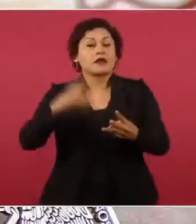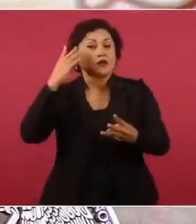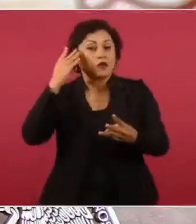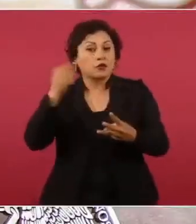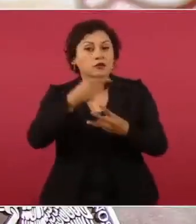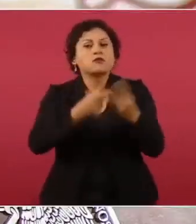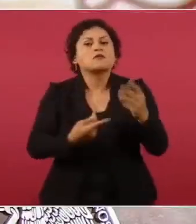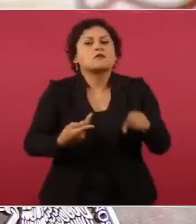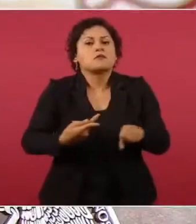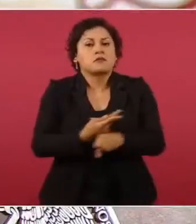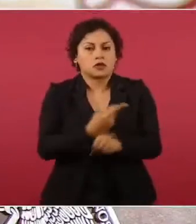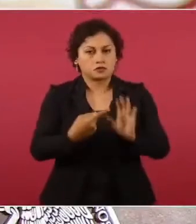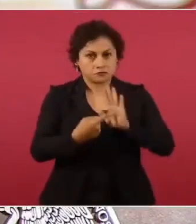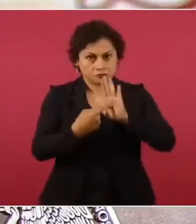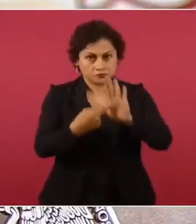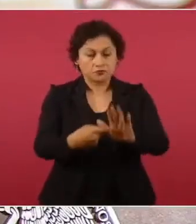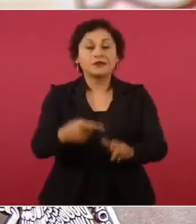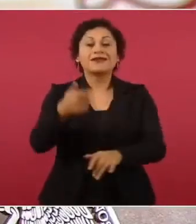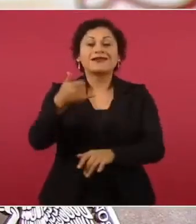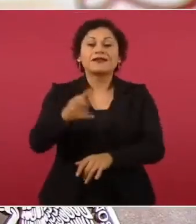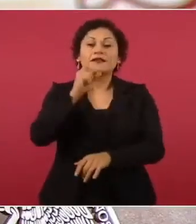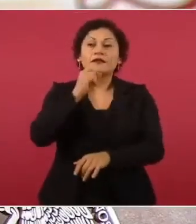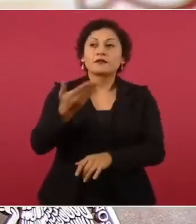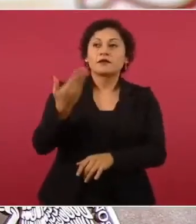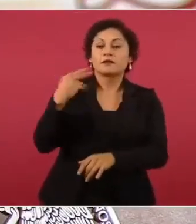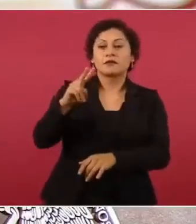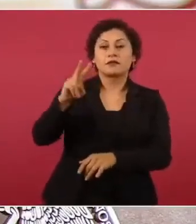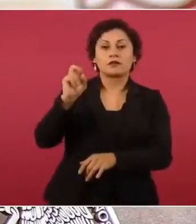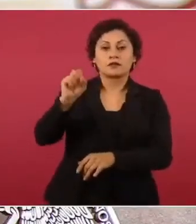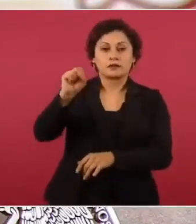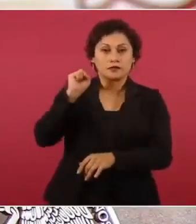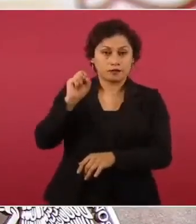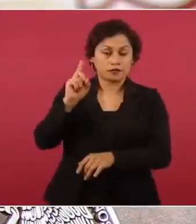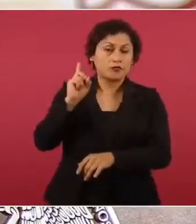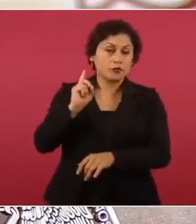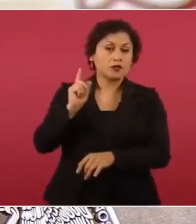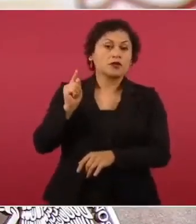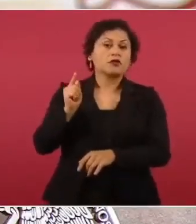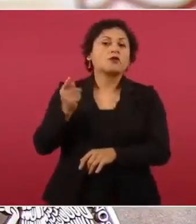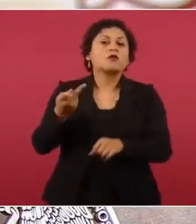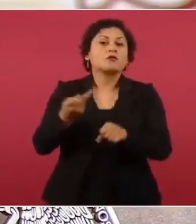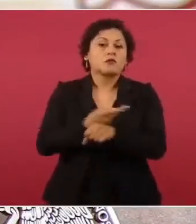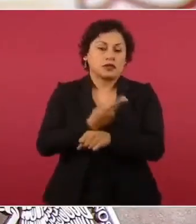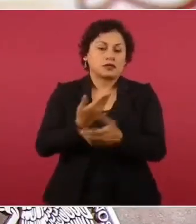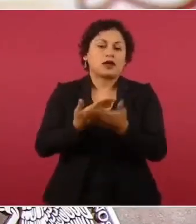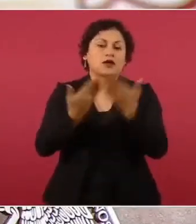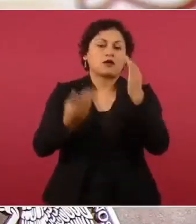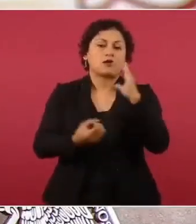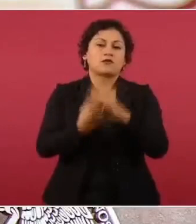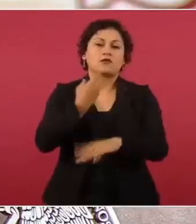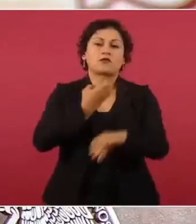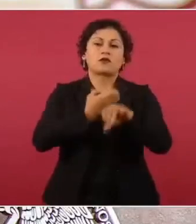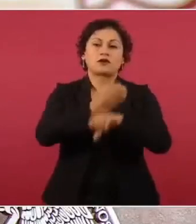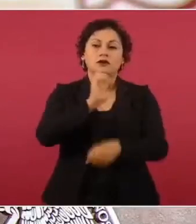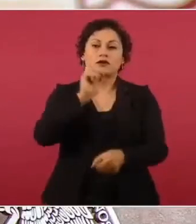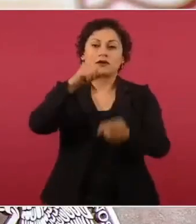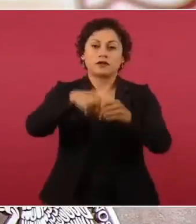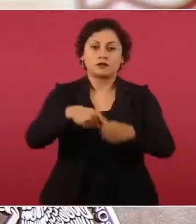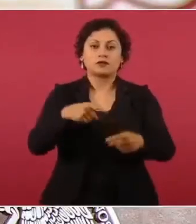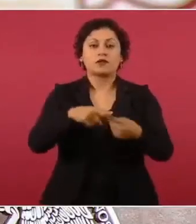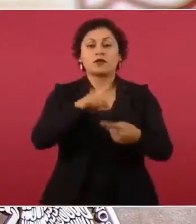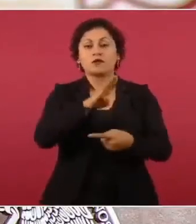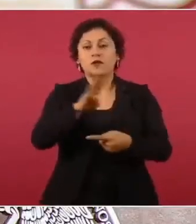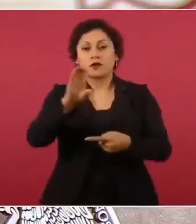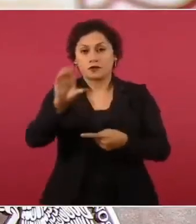de la visita del fin de semana, se incorporan a partir de ahora los avances de Baja Sur, de Sonora, Sinaloa